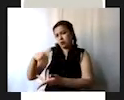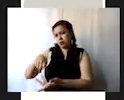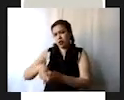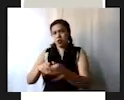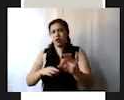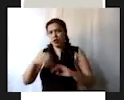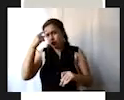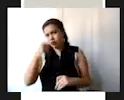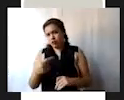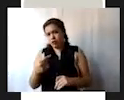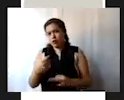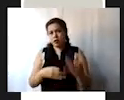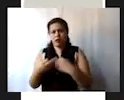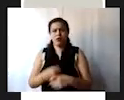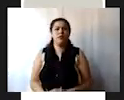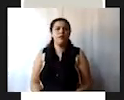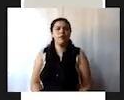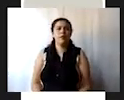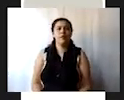consejo